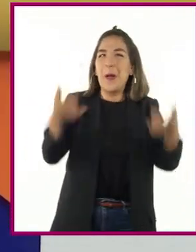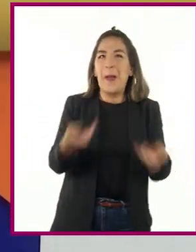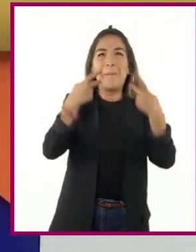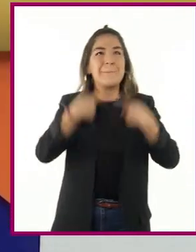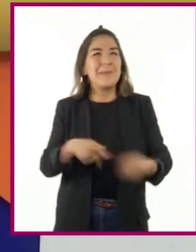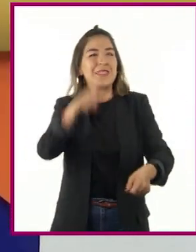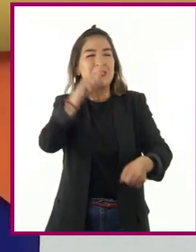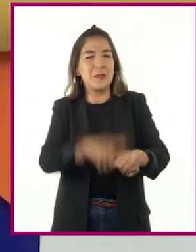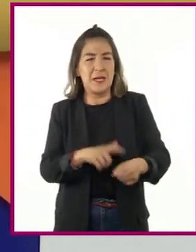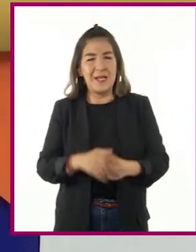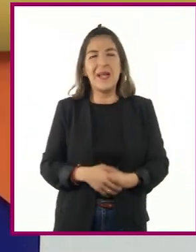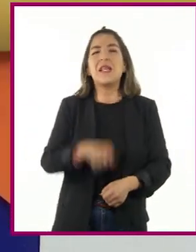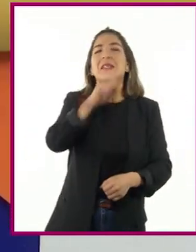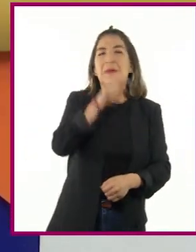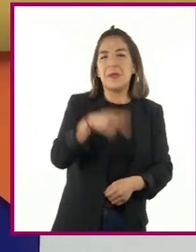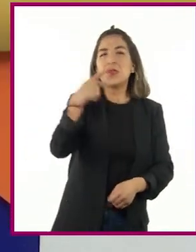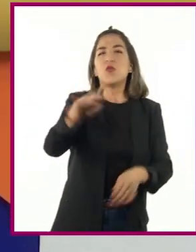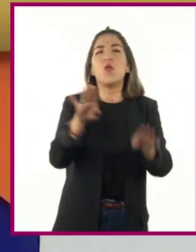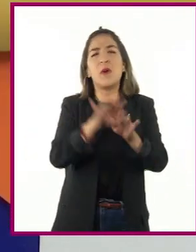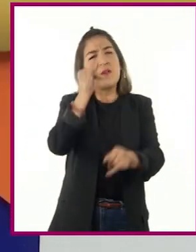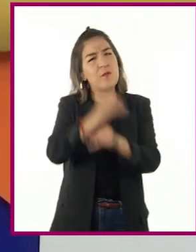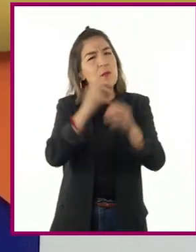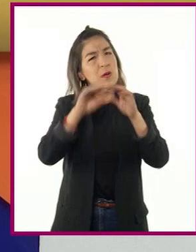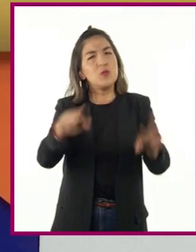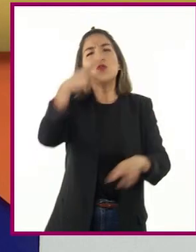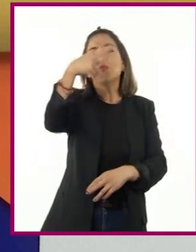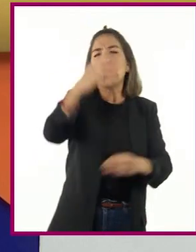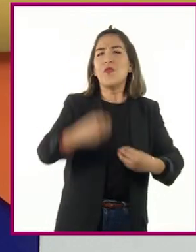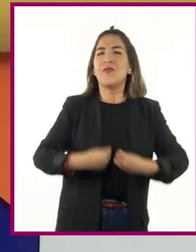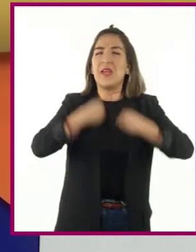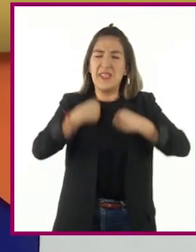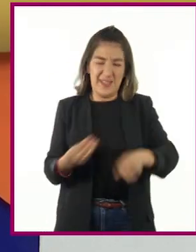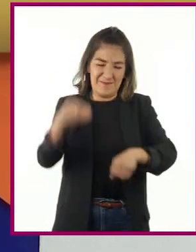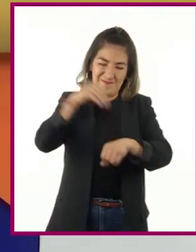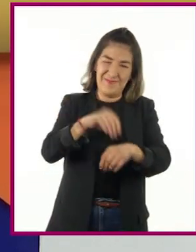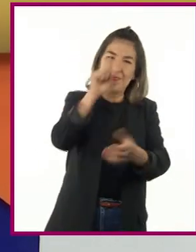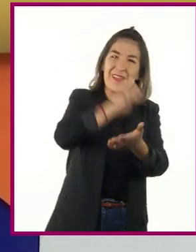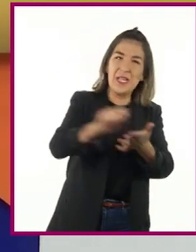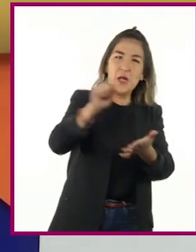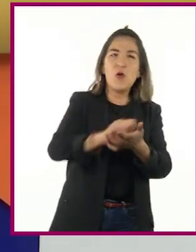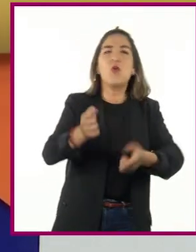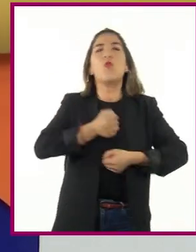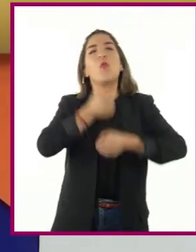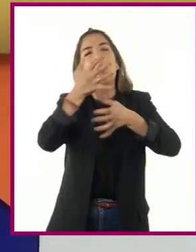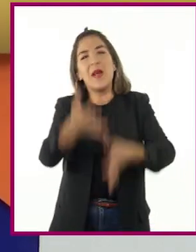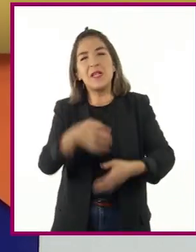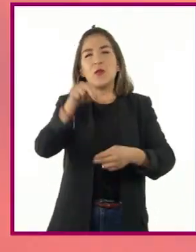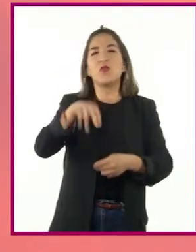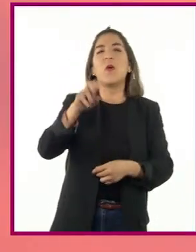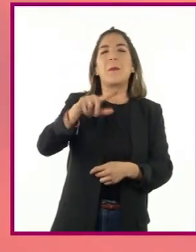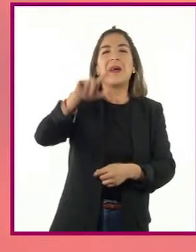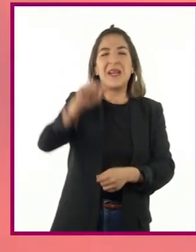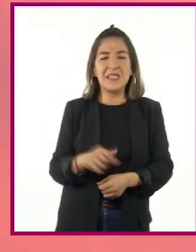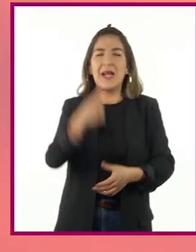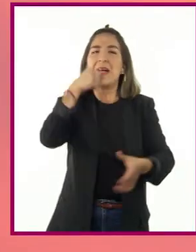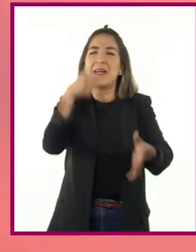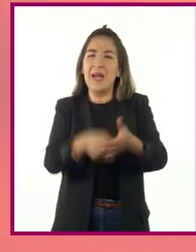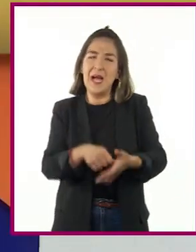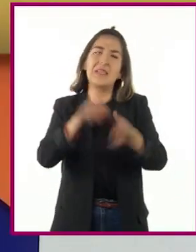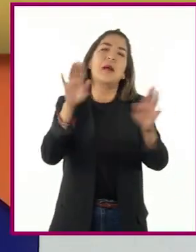personaje. También pueden atribuir datos de su propia vida a sus relatos, ya sea cuentos, novelas, cartas o